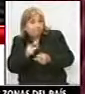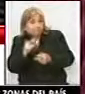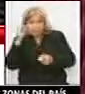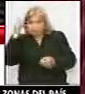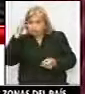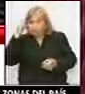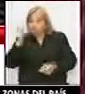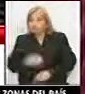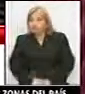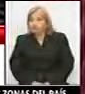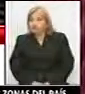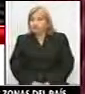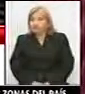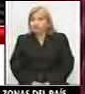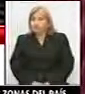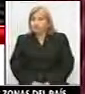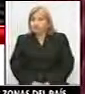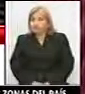político